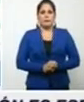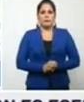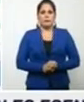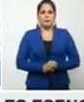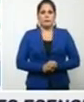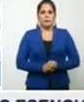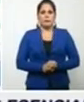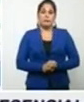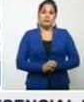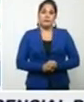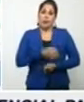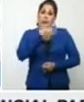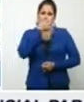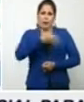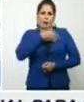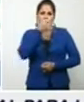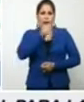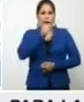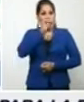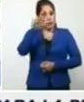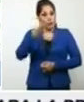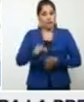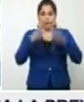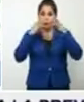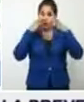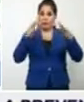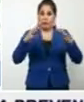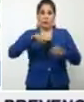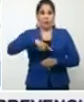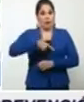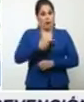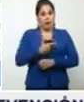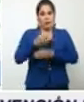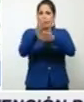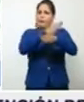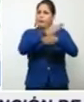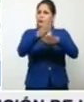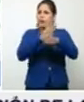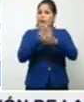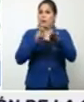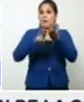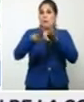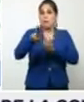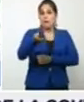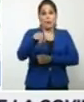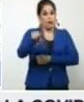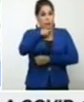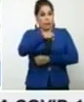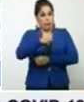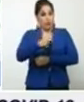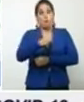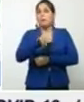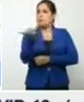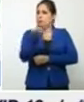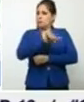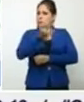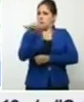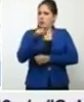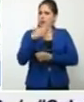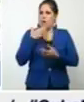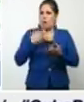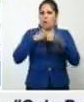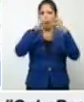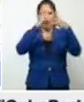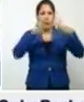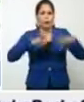corazón. Bueno, ya ven ustedes que también desde el arte, con diferentes mensajes y tomando en cuenta también plataformas